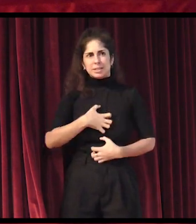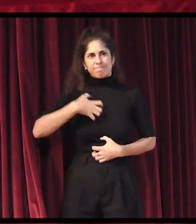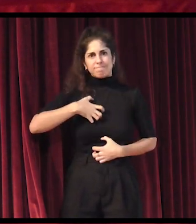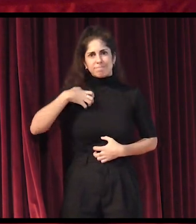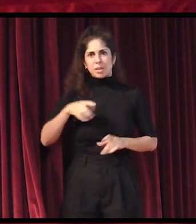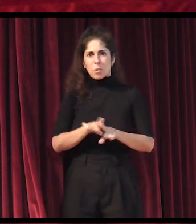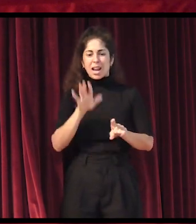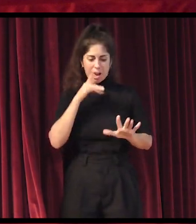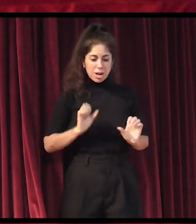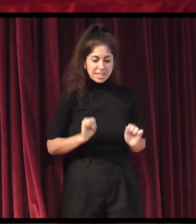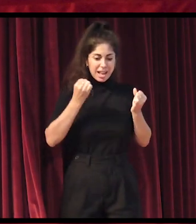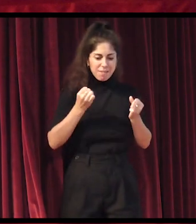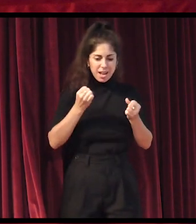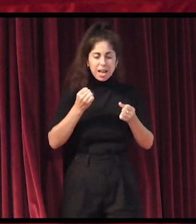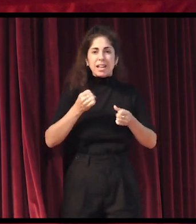barreras.